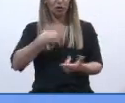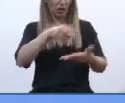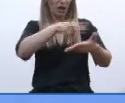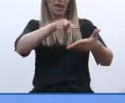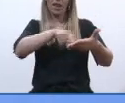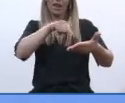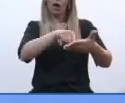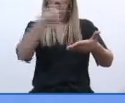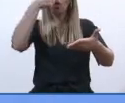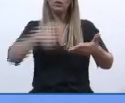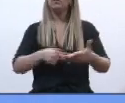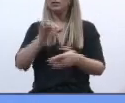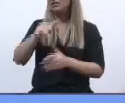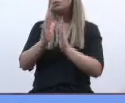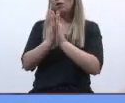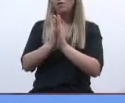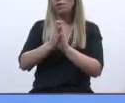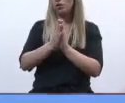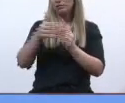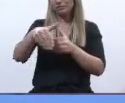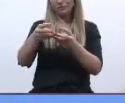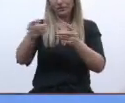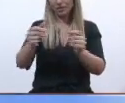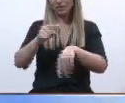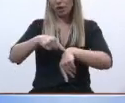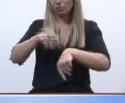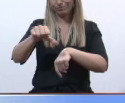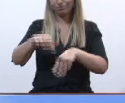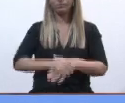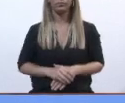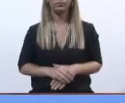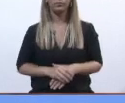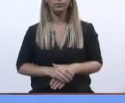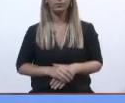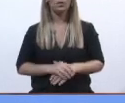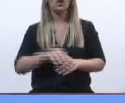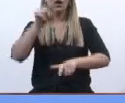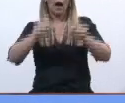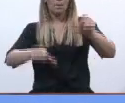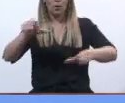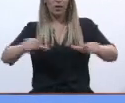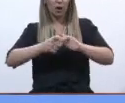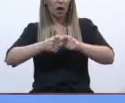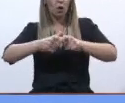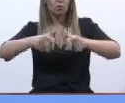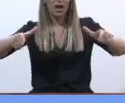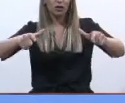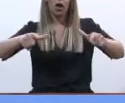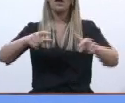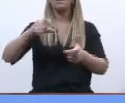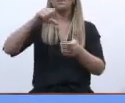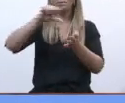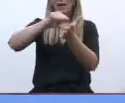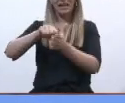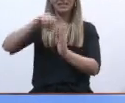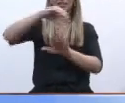le leo una última cita. Sí, vaya finalizando, por favor, por el tiempo. El aumento de población en los países periféricos